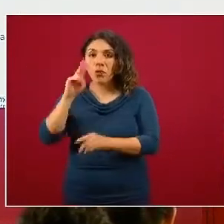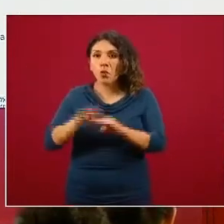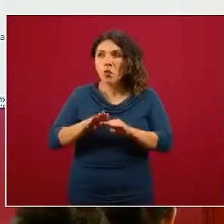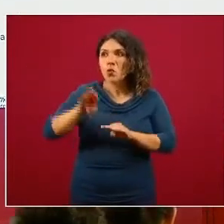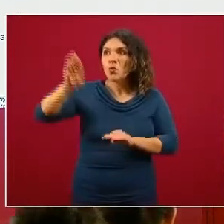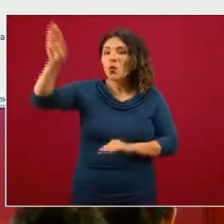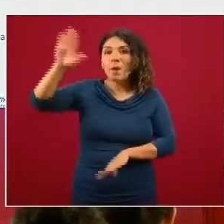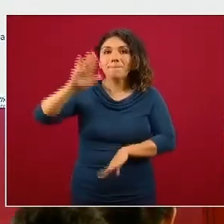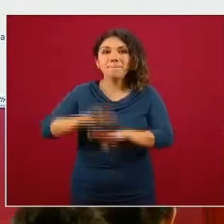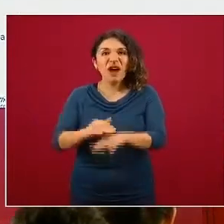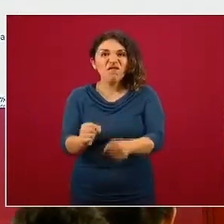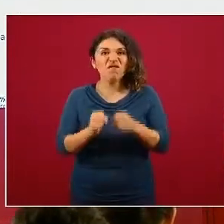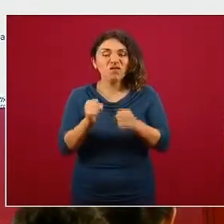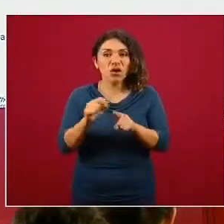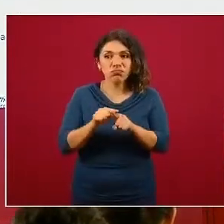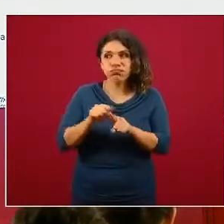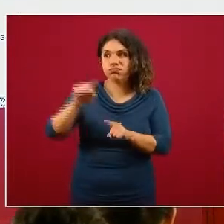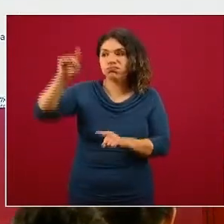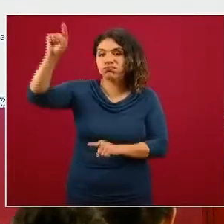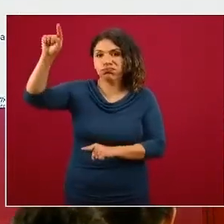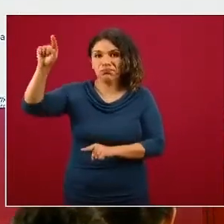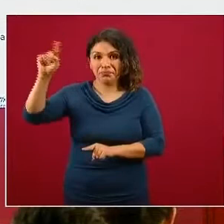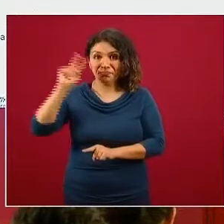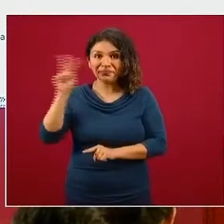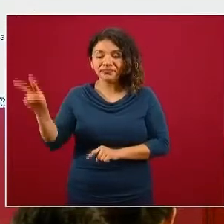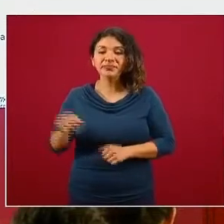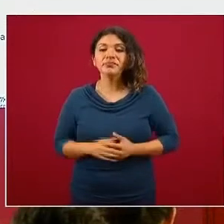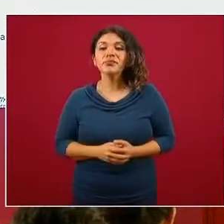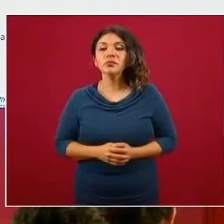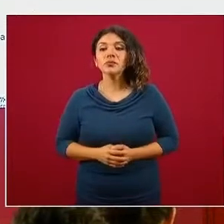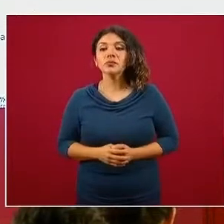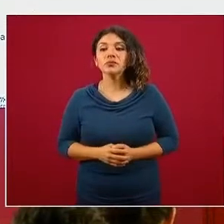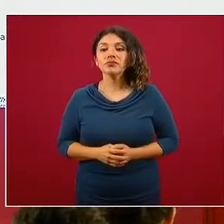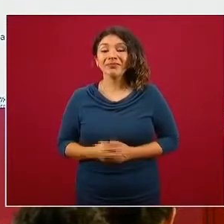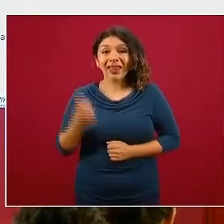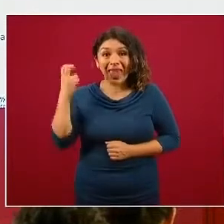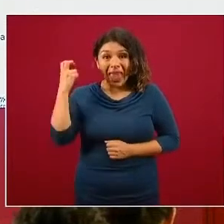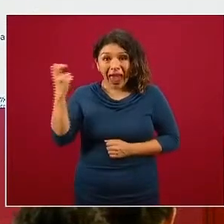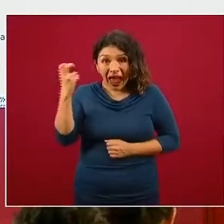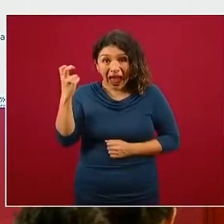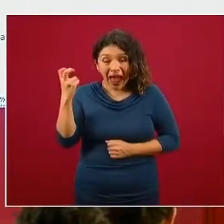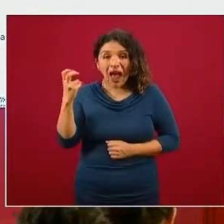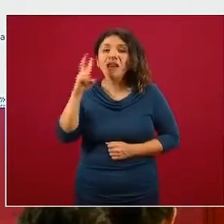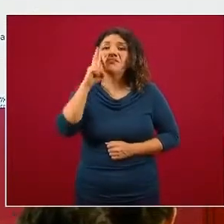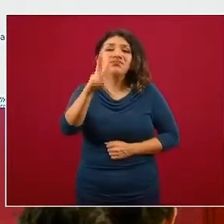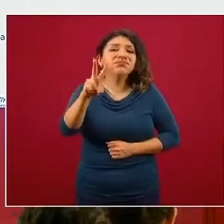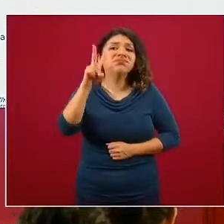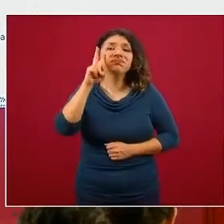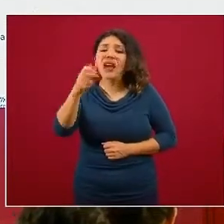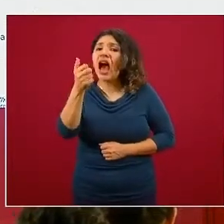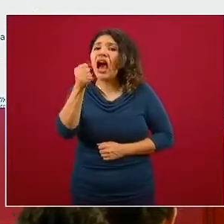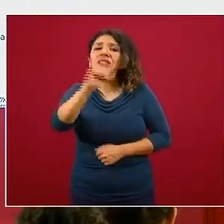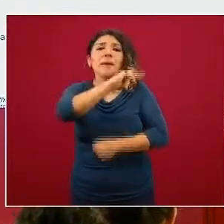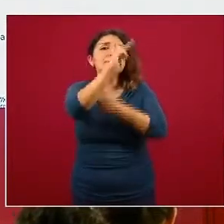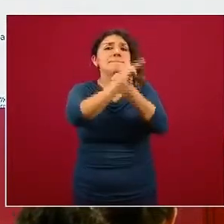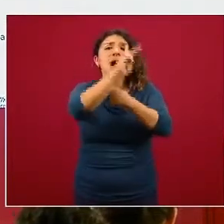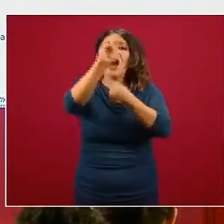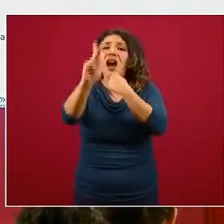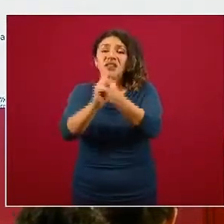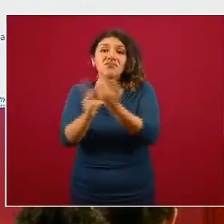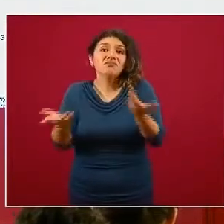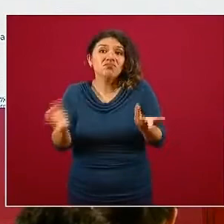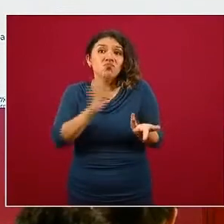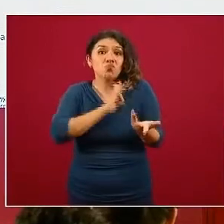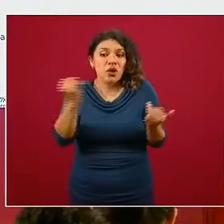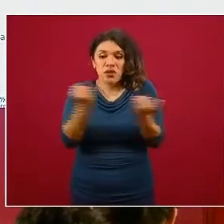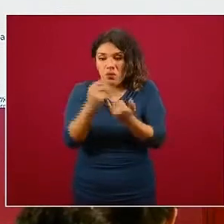que es incluso de mayor dimensión que la curva original. Este fenómeno lo vamos a estar viendo en todos los países del mundo, es posible que lo